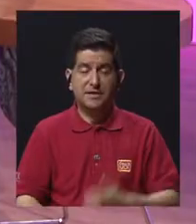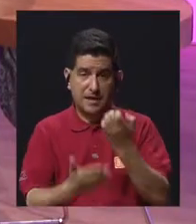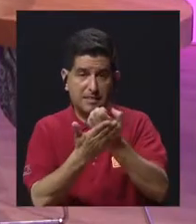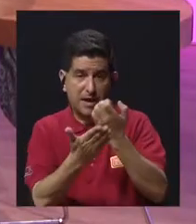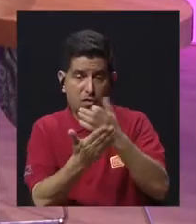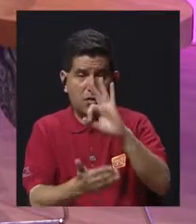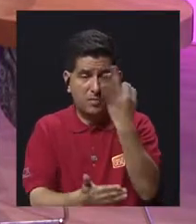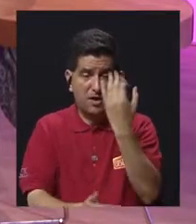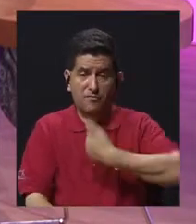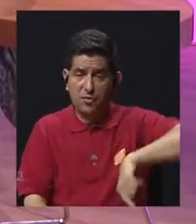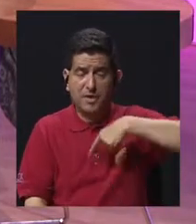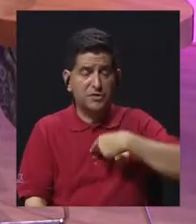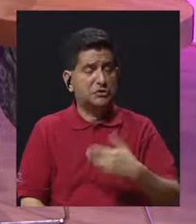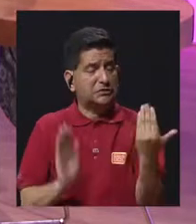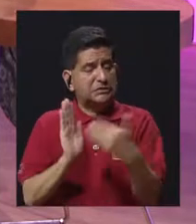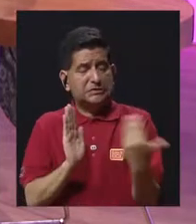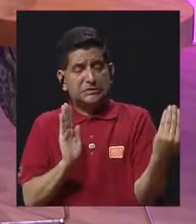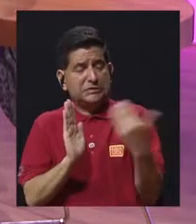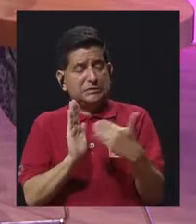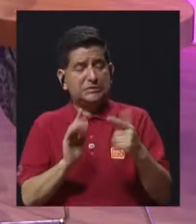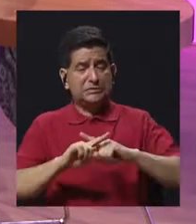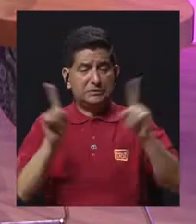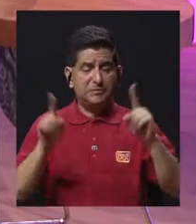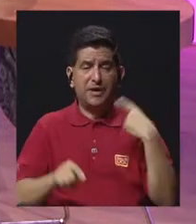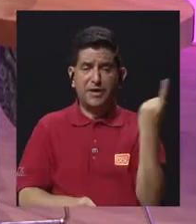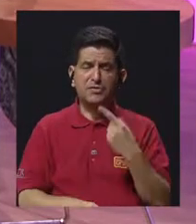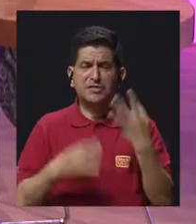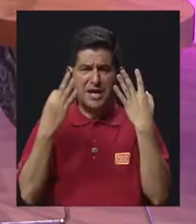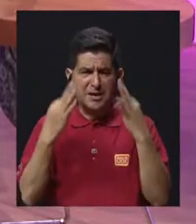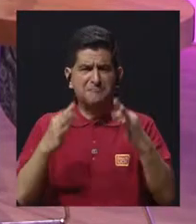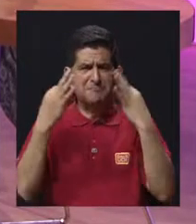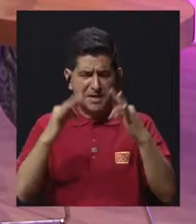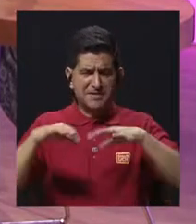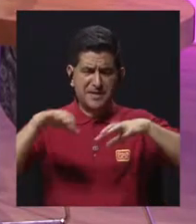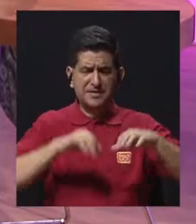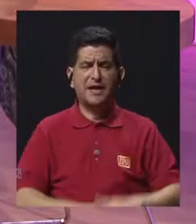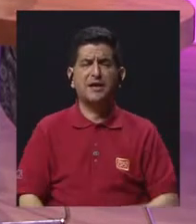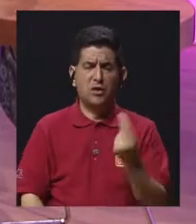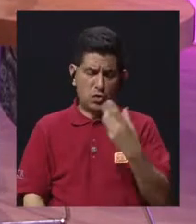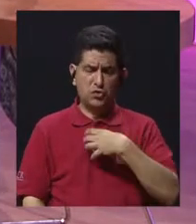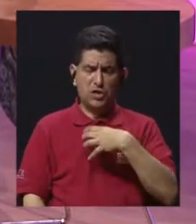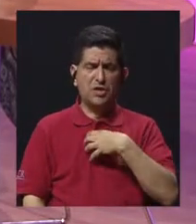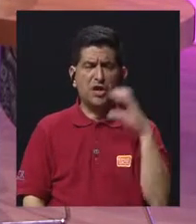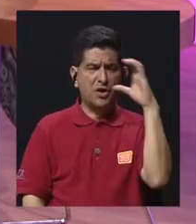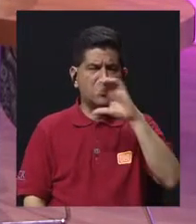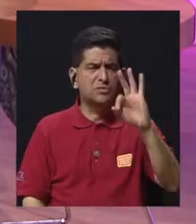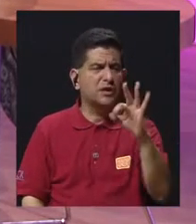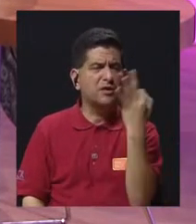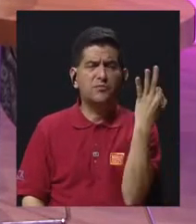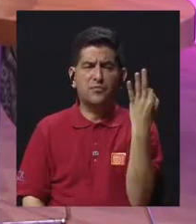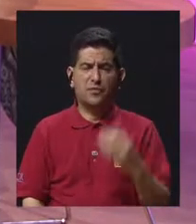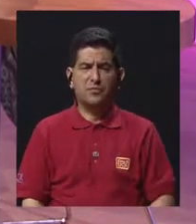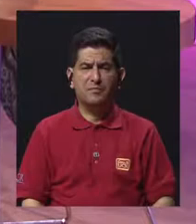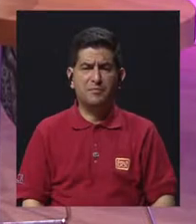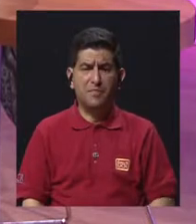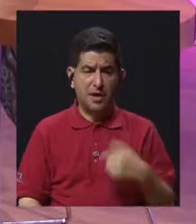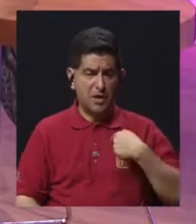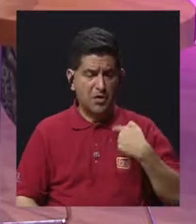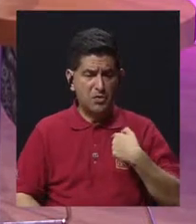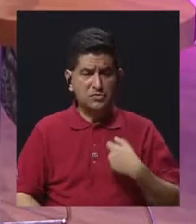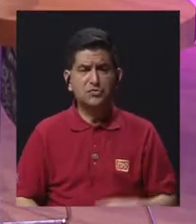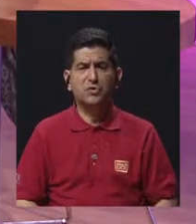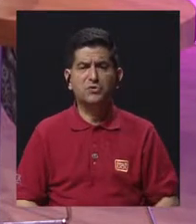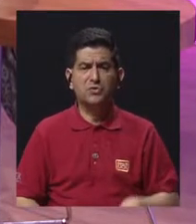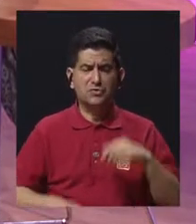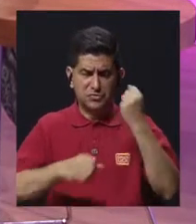repente... En el económico estábamos bastante fregados, pero siempre nos movilizábamos con fondos propios,